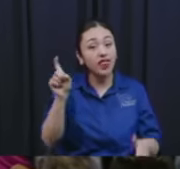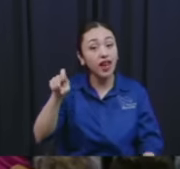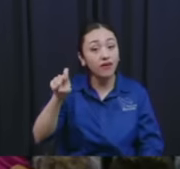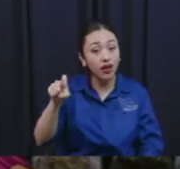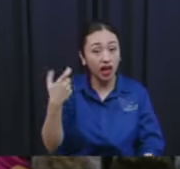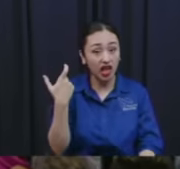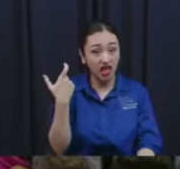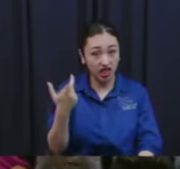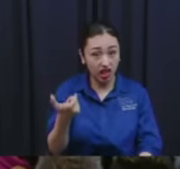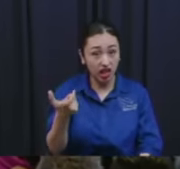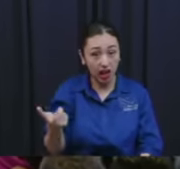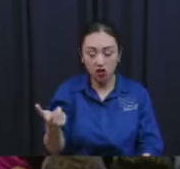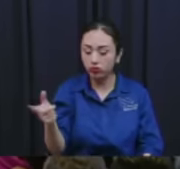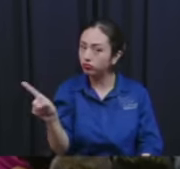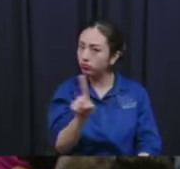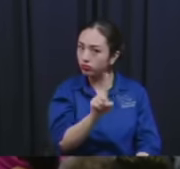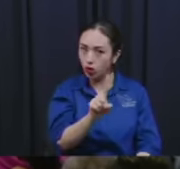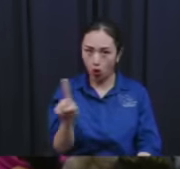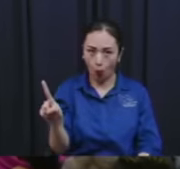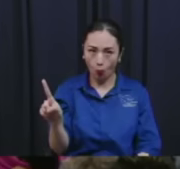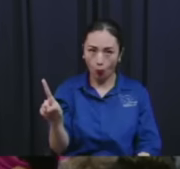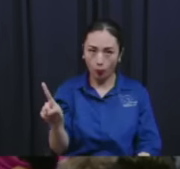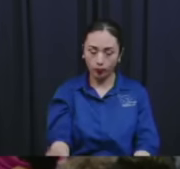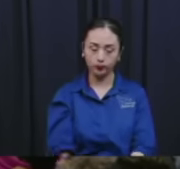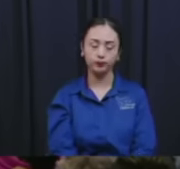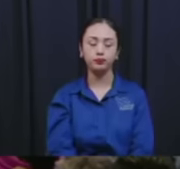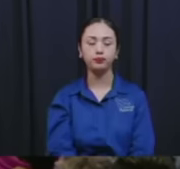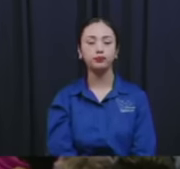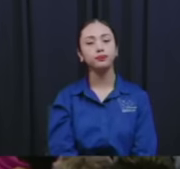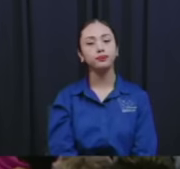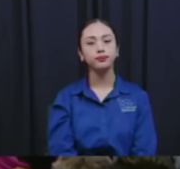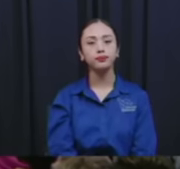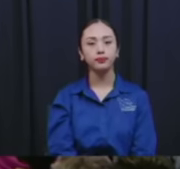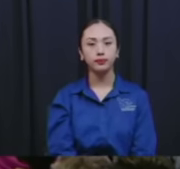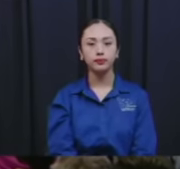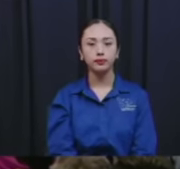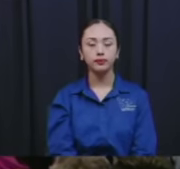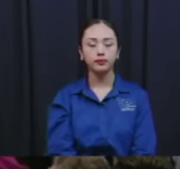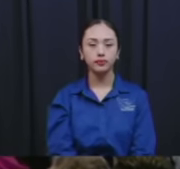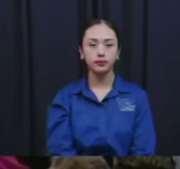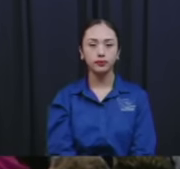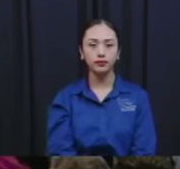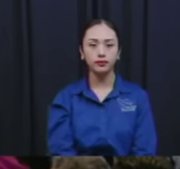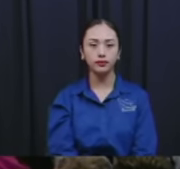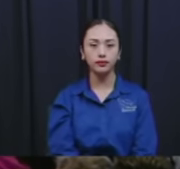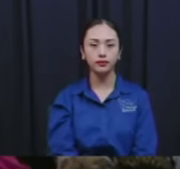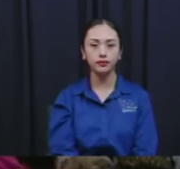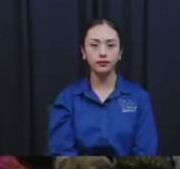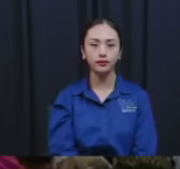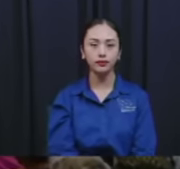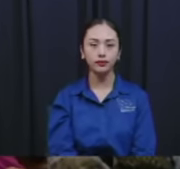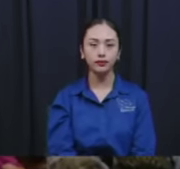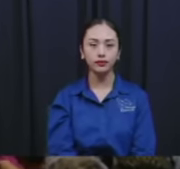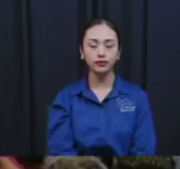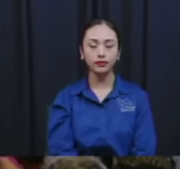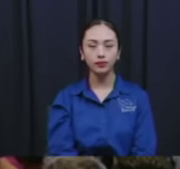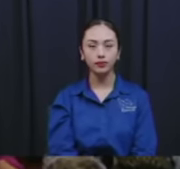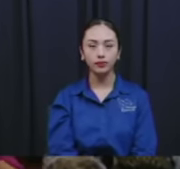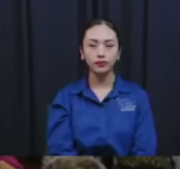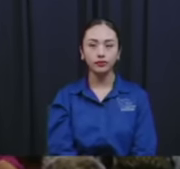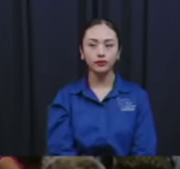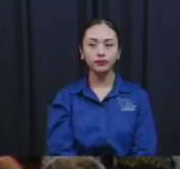nada o no eso eron bombazos no